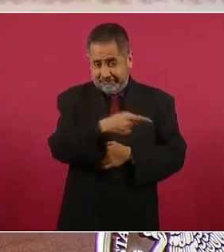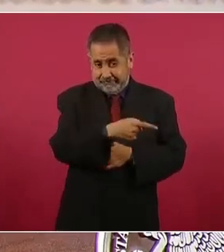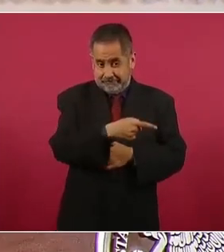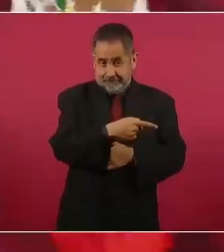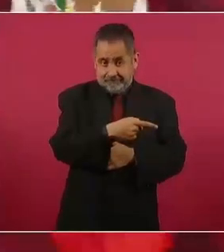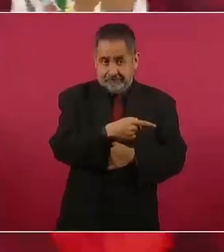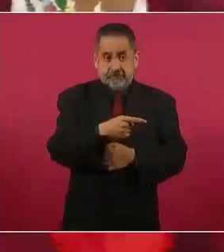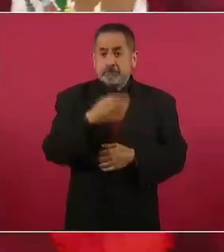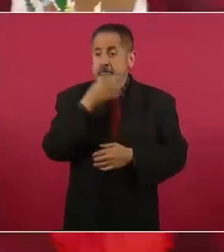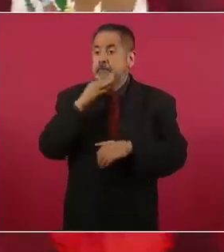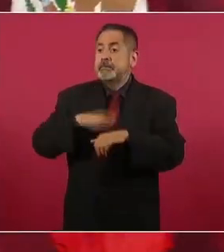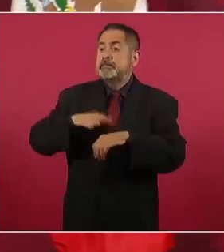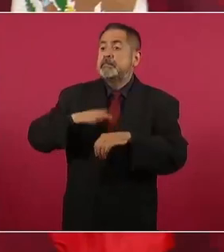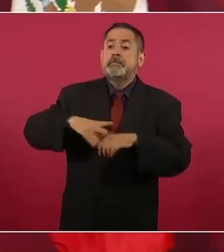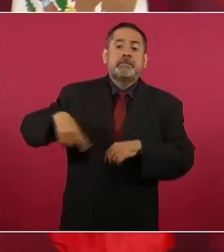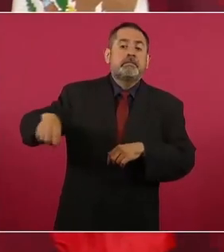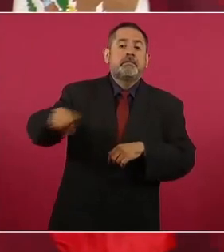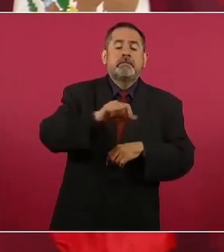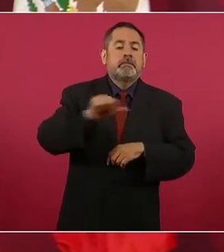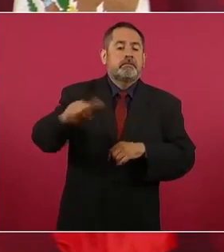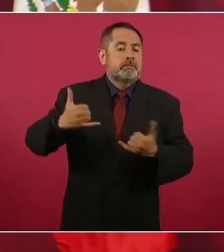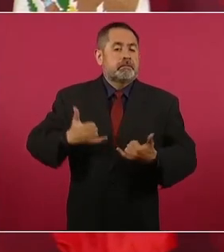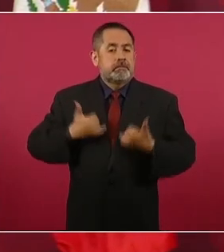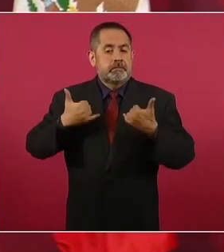para los jóvenes